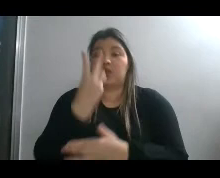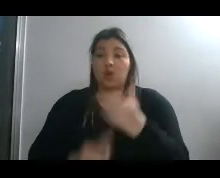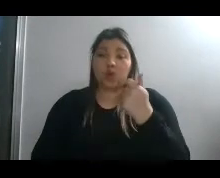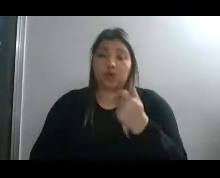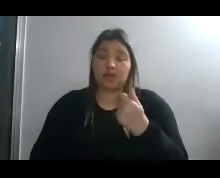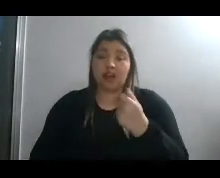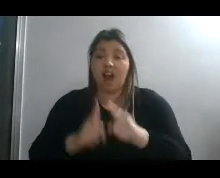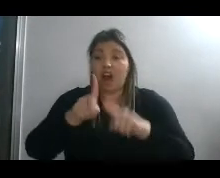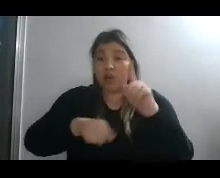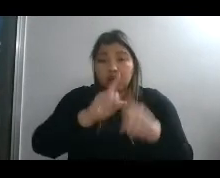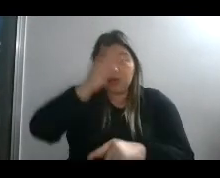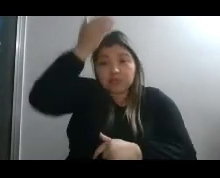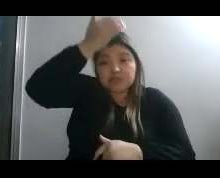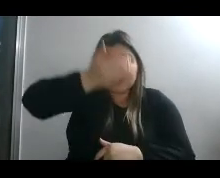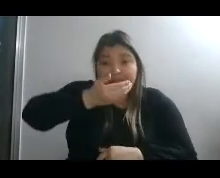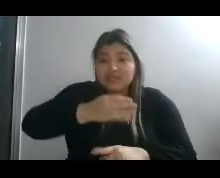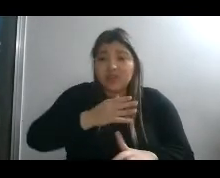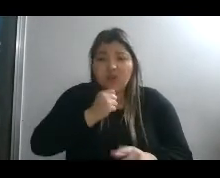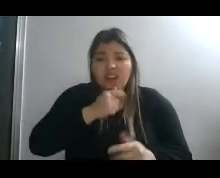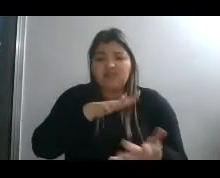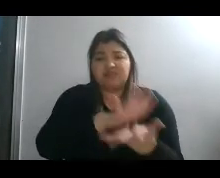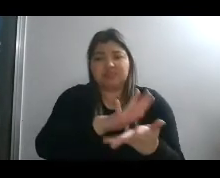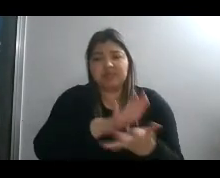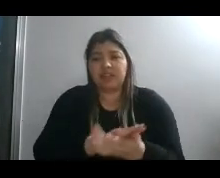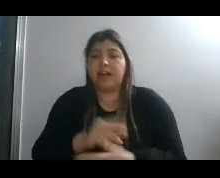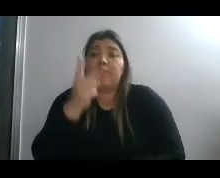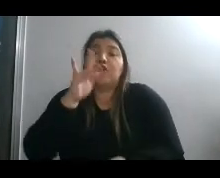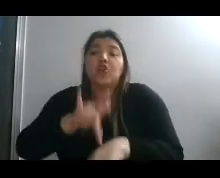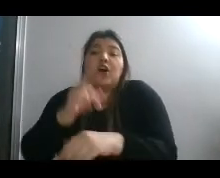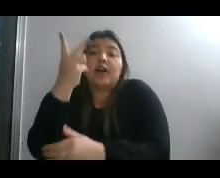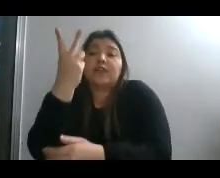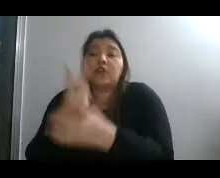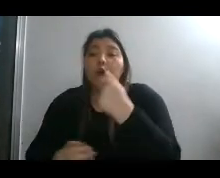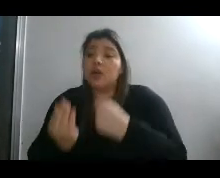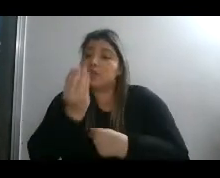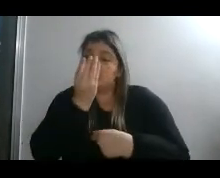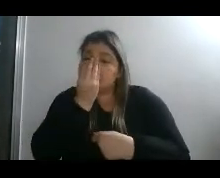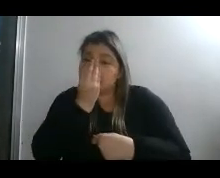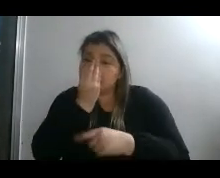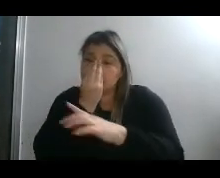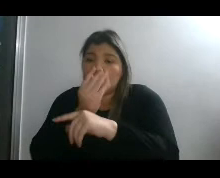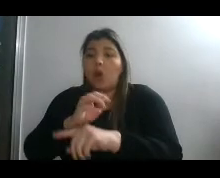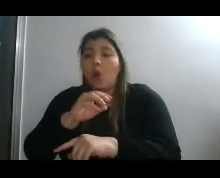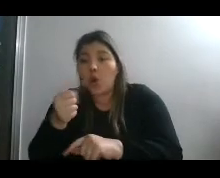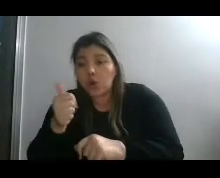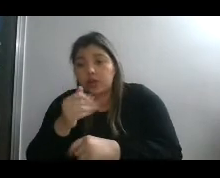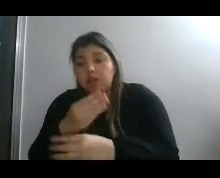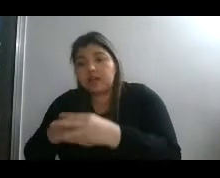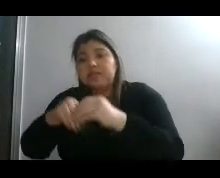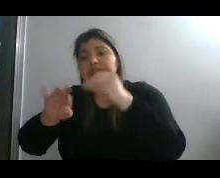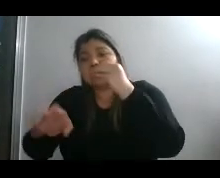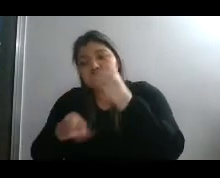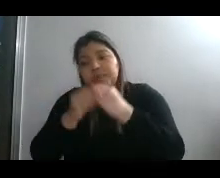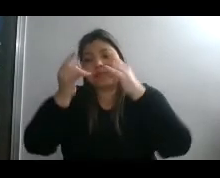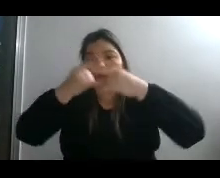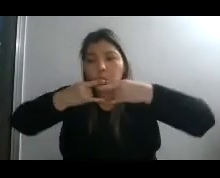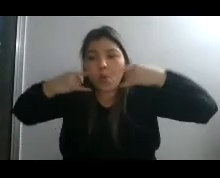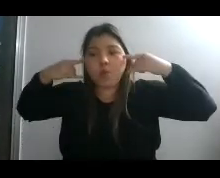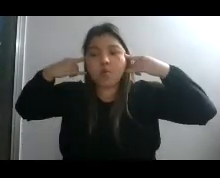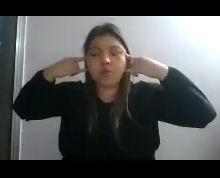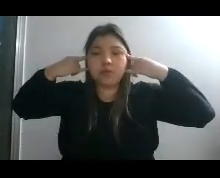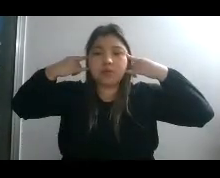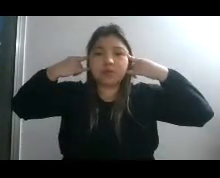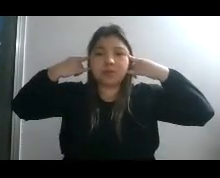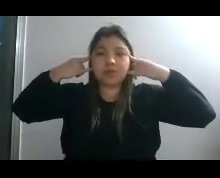tienen careta todavía, entonces utilizar la mascarilla N95 sobre esta mascarilla N95,